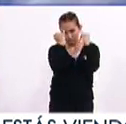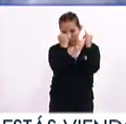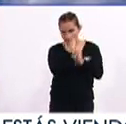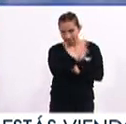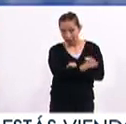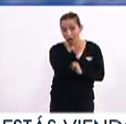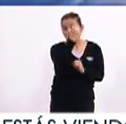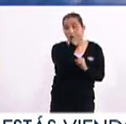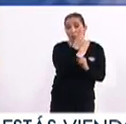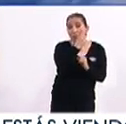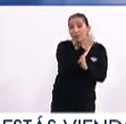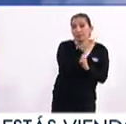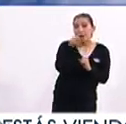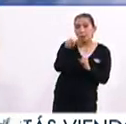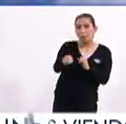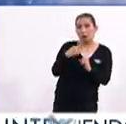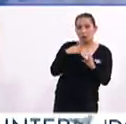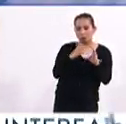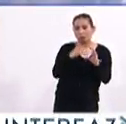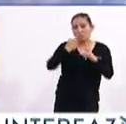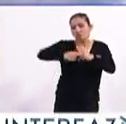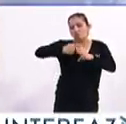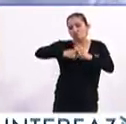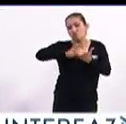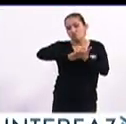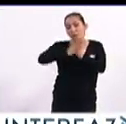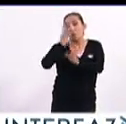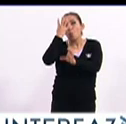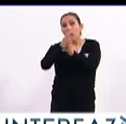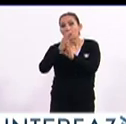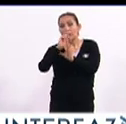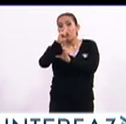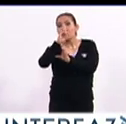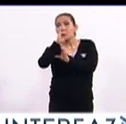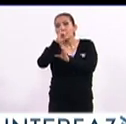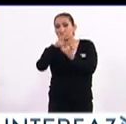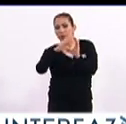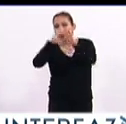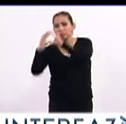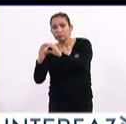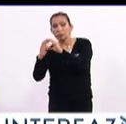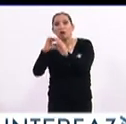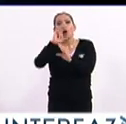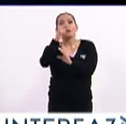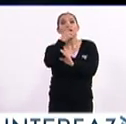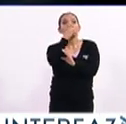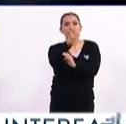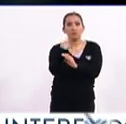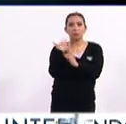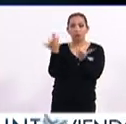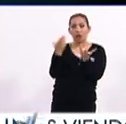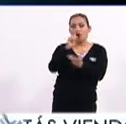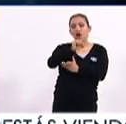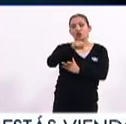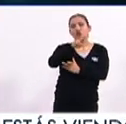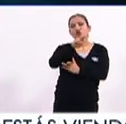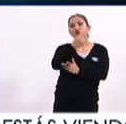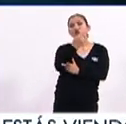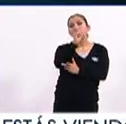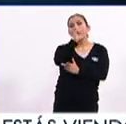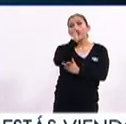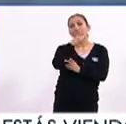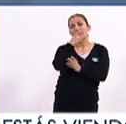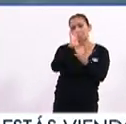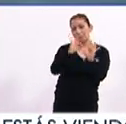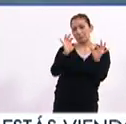teorías. Algunas se refieren a saltos cuánticos para pasar a la cuarta dimensión. Sin embargo, otras se basan en la resonancia Schumann, la cual trata